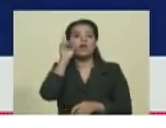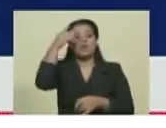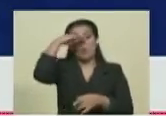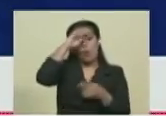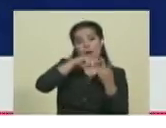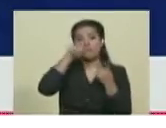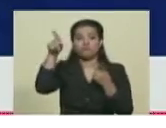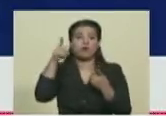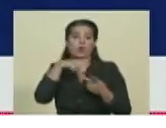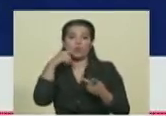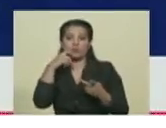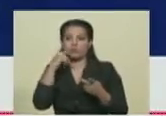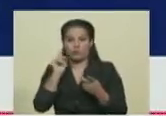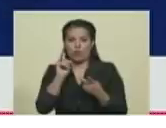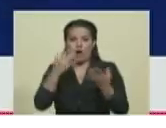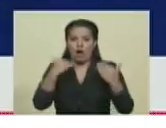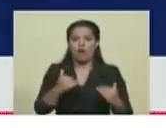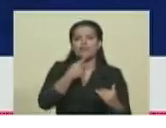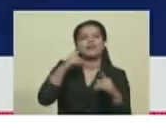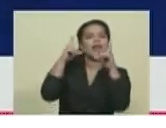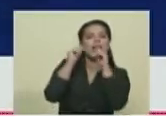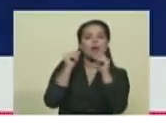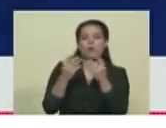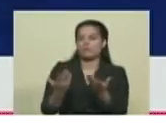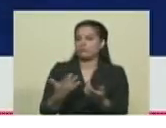nicaragüenses. Siguiente pregunta.